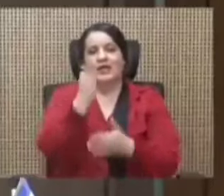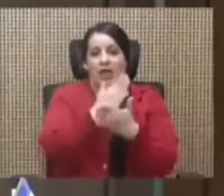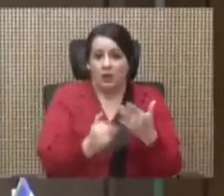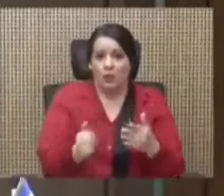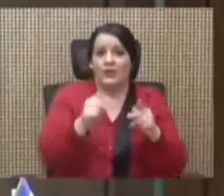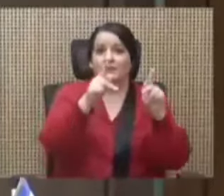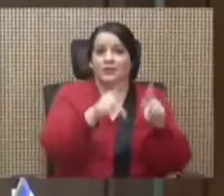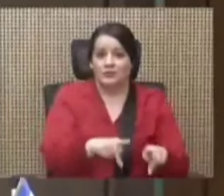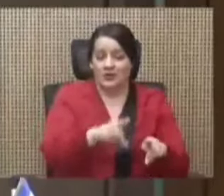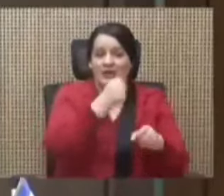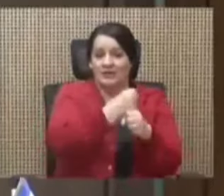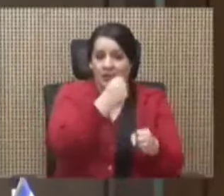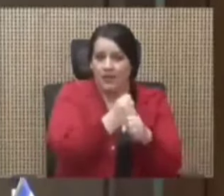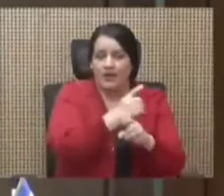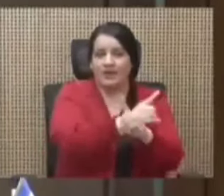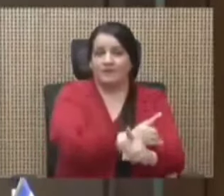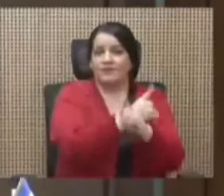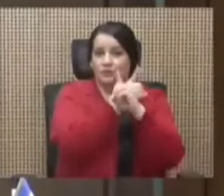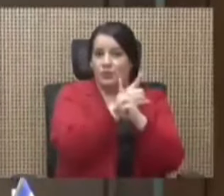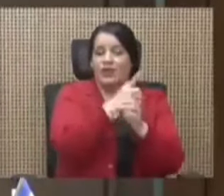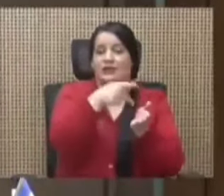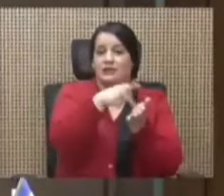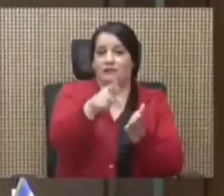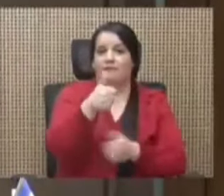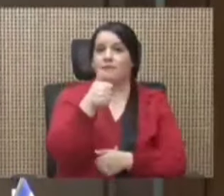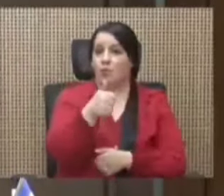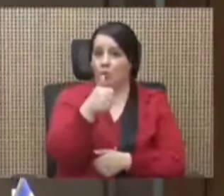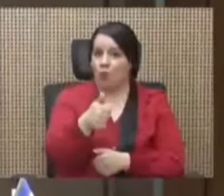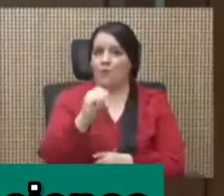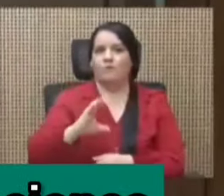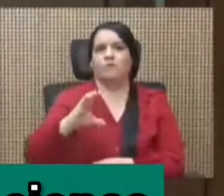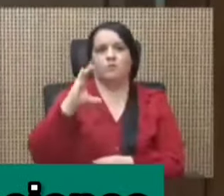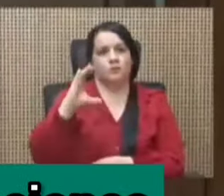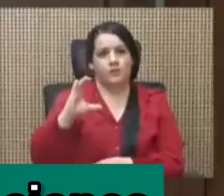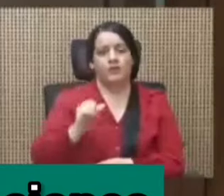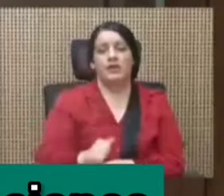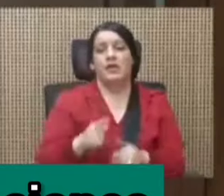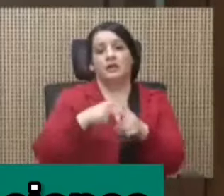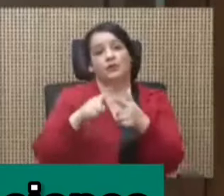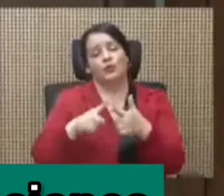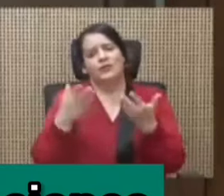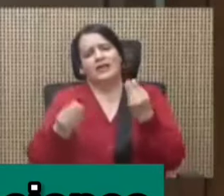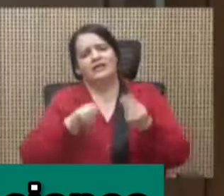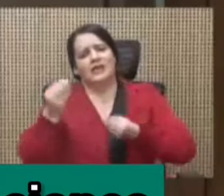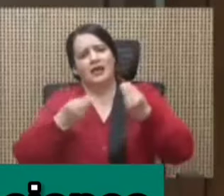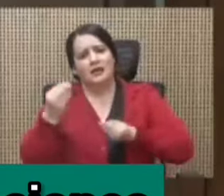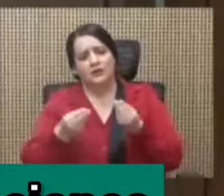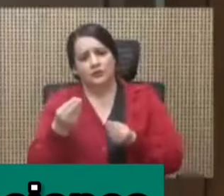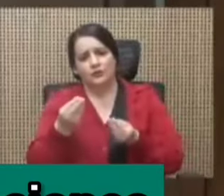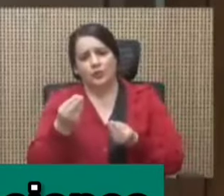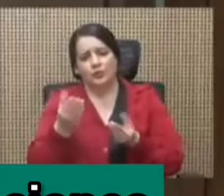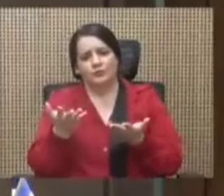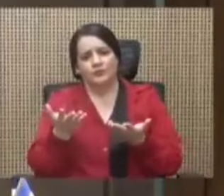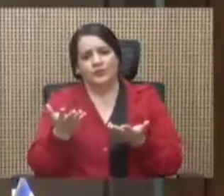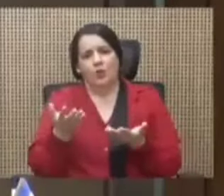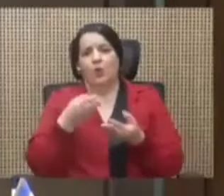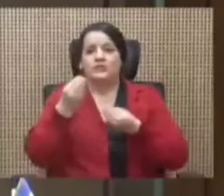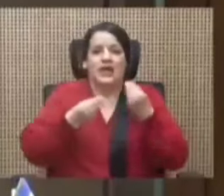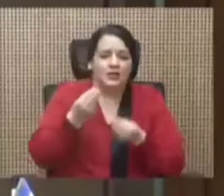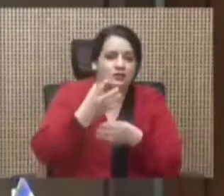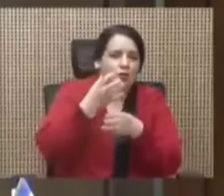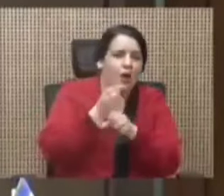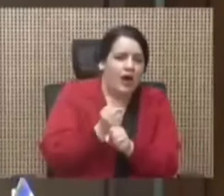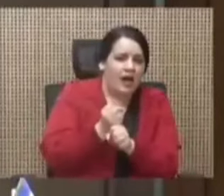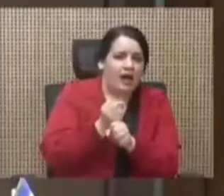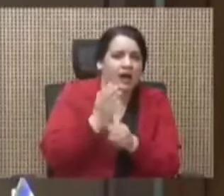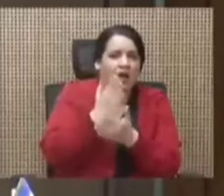defensoría. Pero viene la pregunta que qué se ha hecho o si se ha hecho algo en el tema de estas direcciones o si más